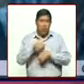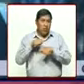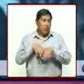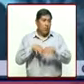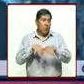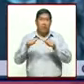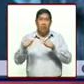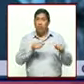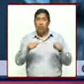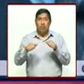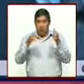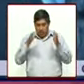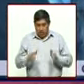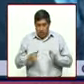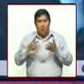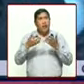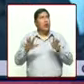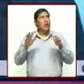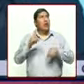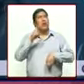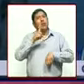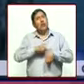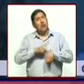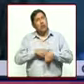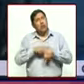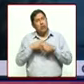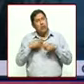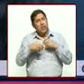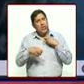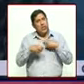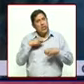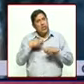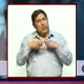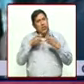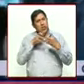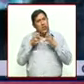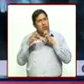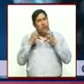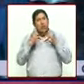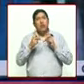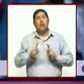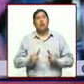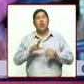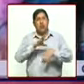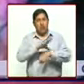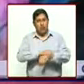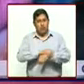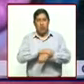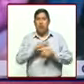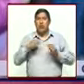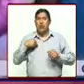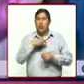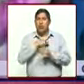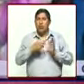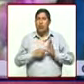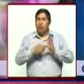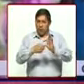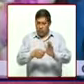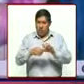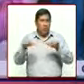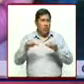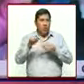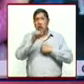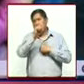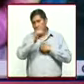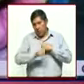movilización de activistas. Ha habido ya un momento de tensión, amagues de enfrentamientos, una persona prendida que le hemos mostrado y que también estaba